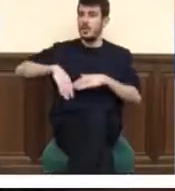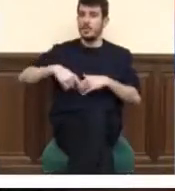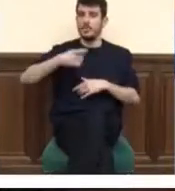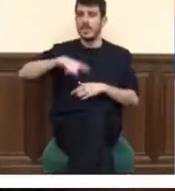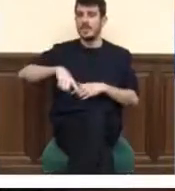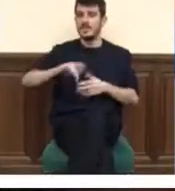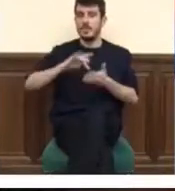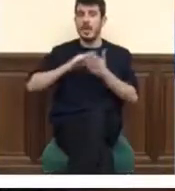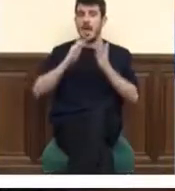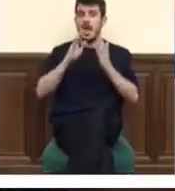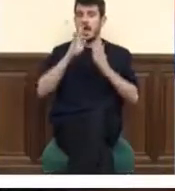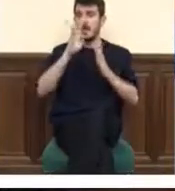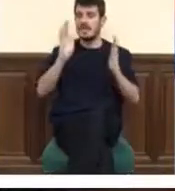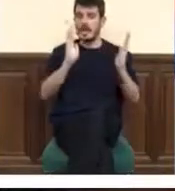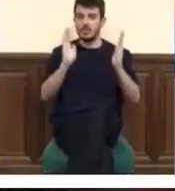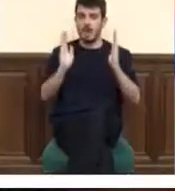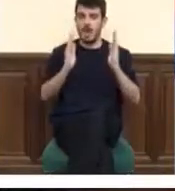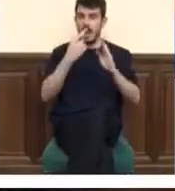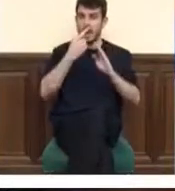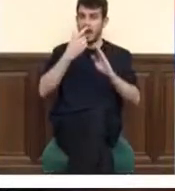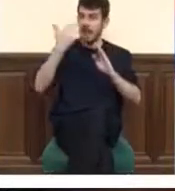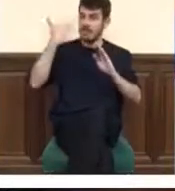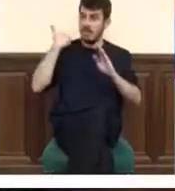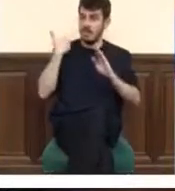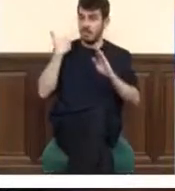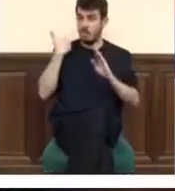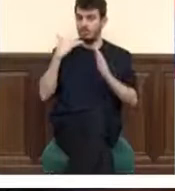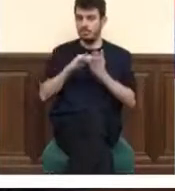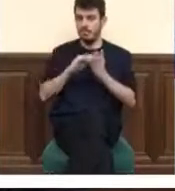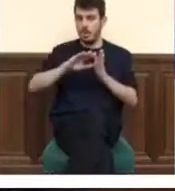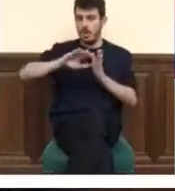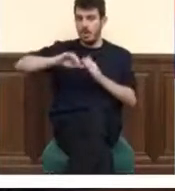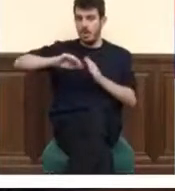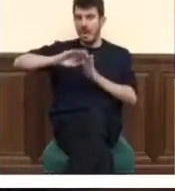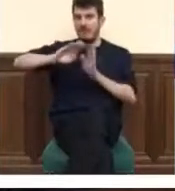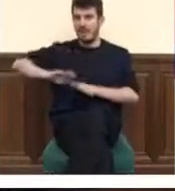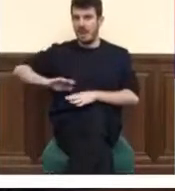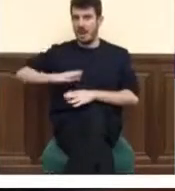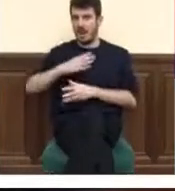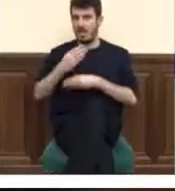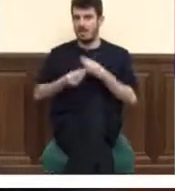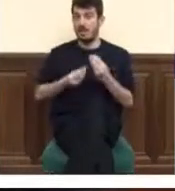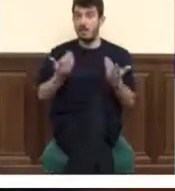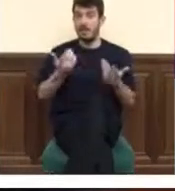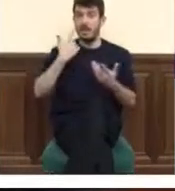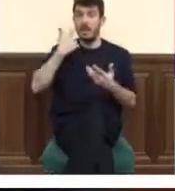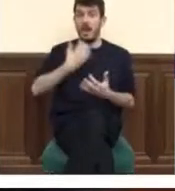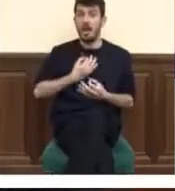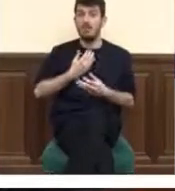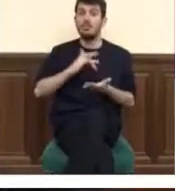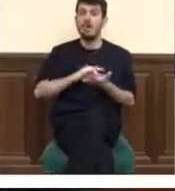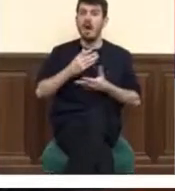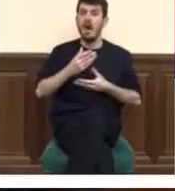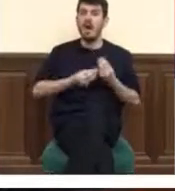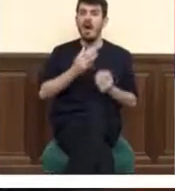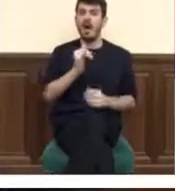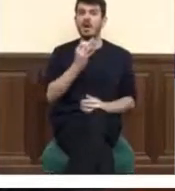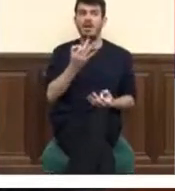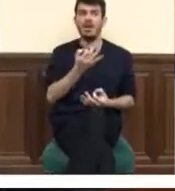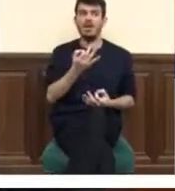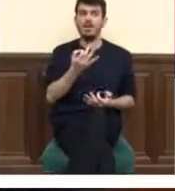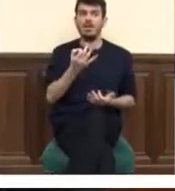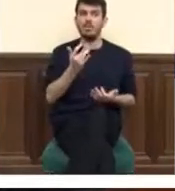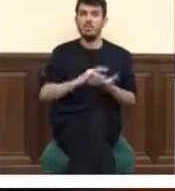la legislatura anterior. Esto es lo que hizo, o sea, realmente lo que ha habido ha sido un problema